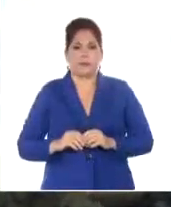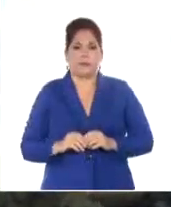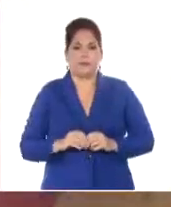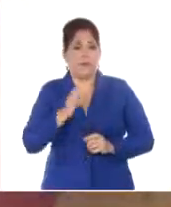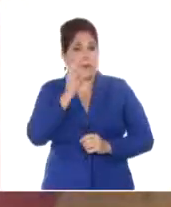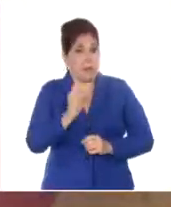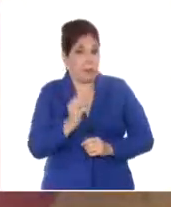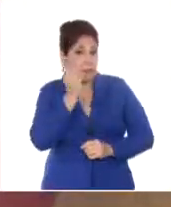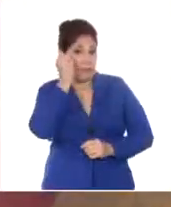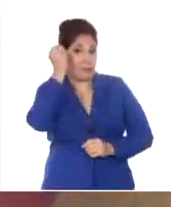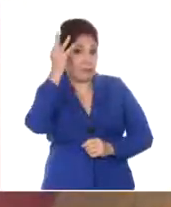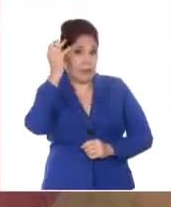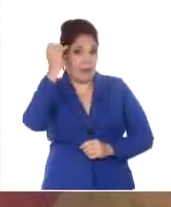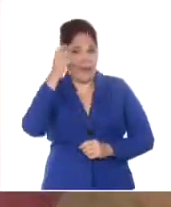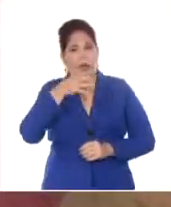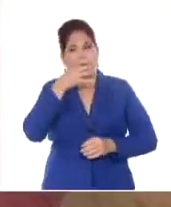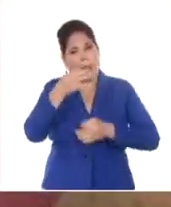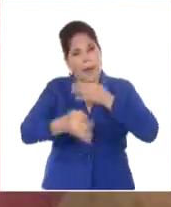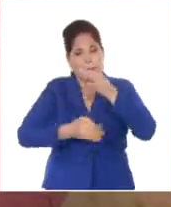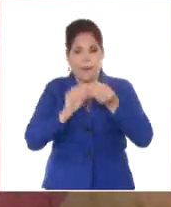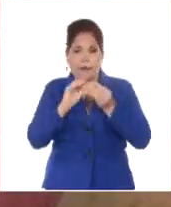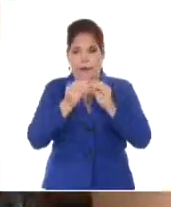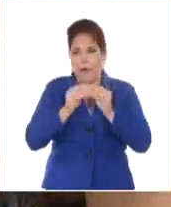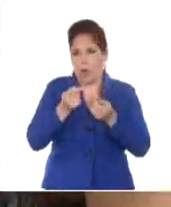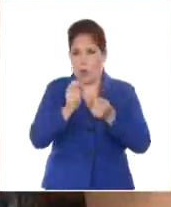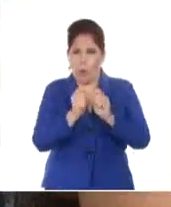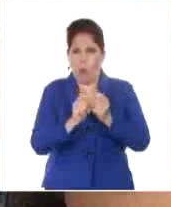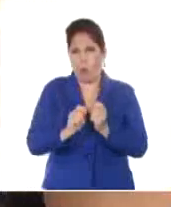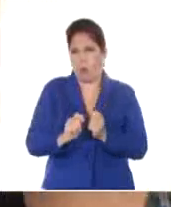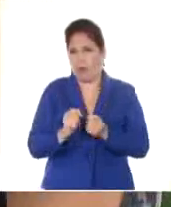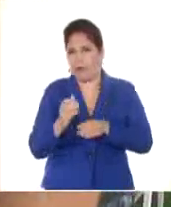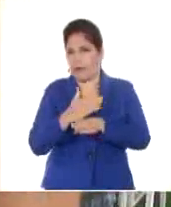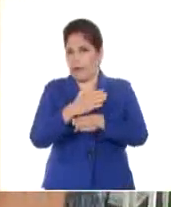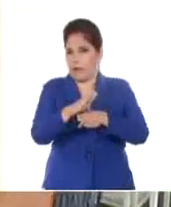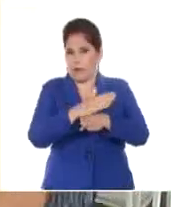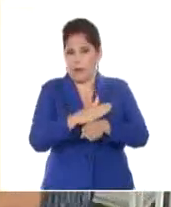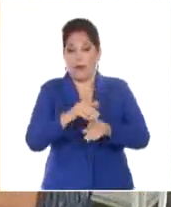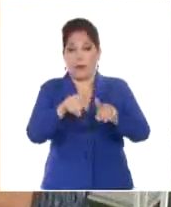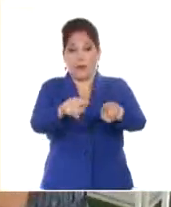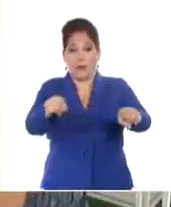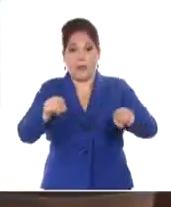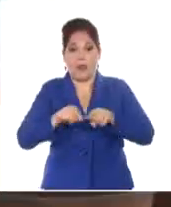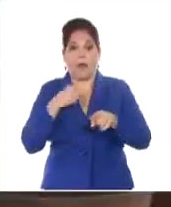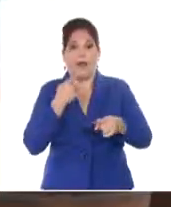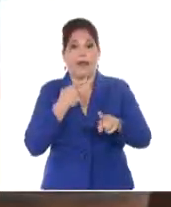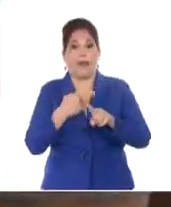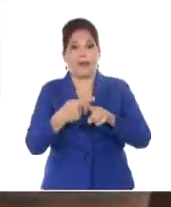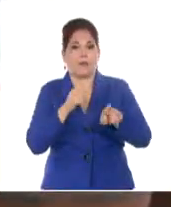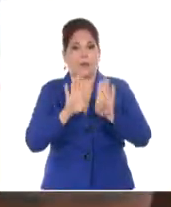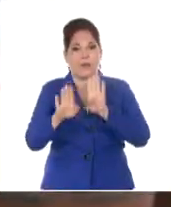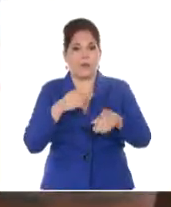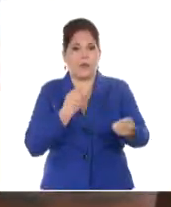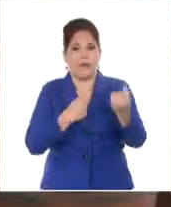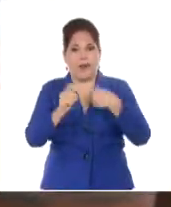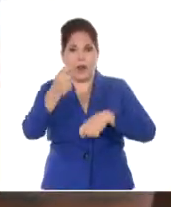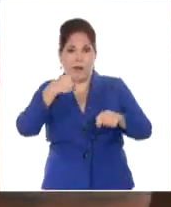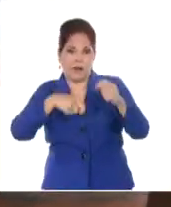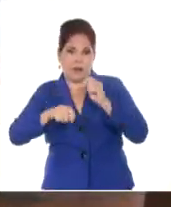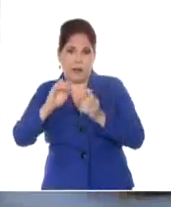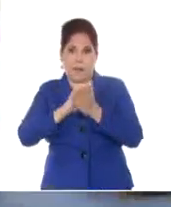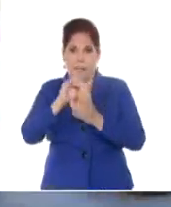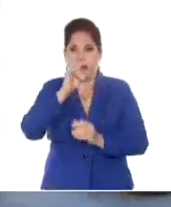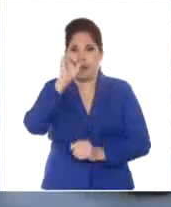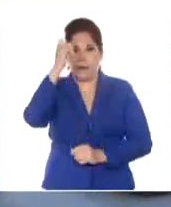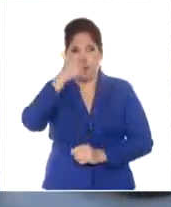Cada creador expresa mensajes a través de su obra. Un salón de expoventa se desarrolla en la Galería Midas de